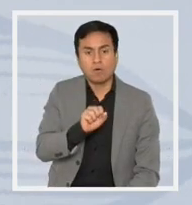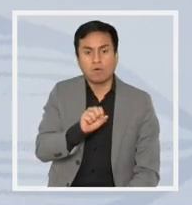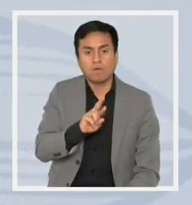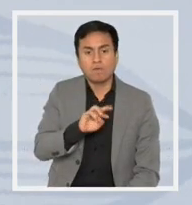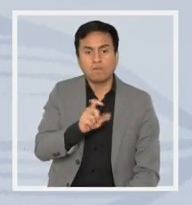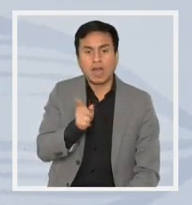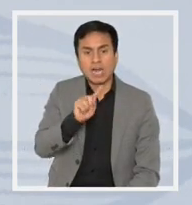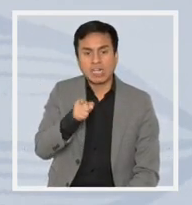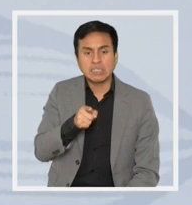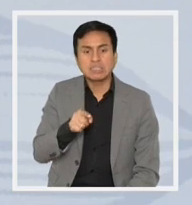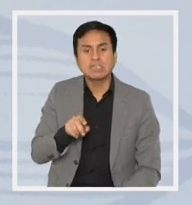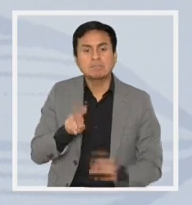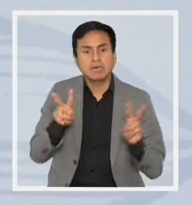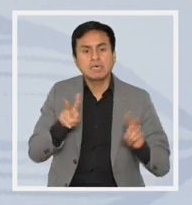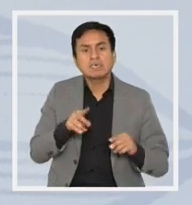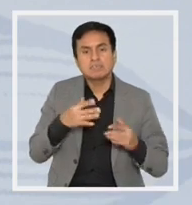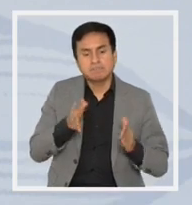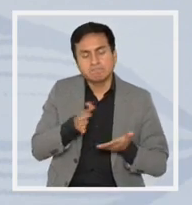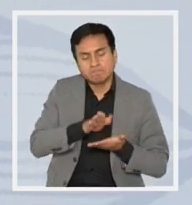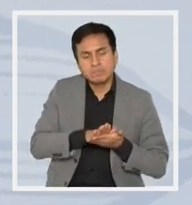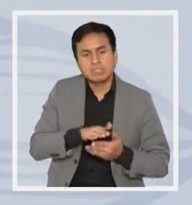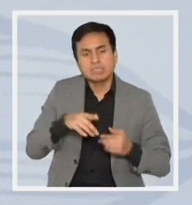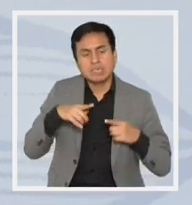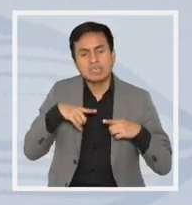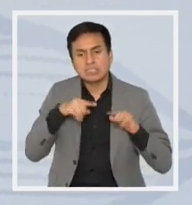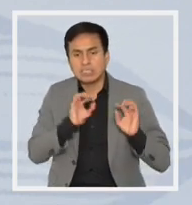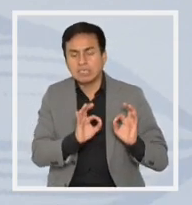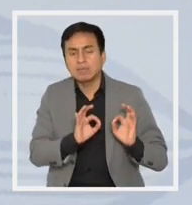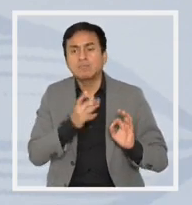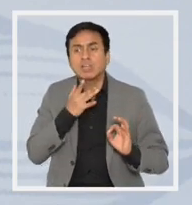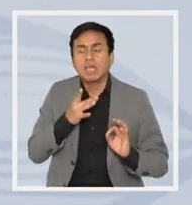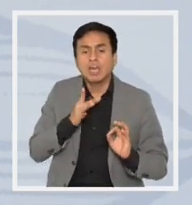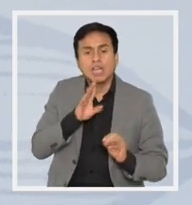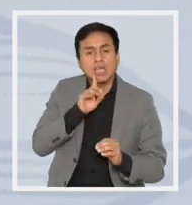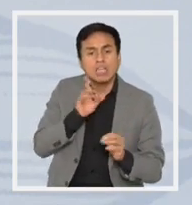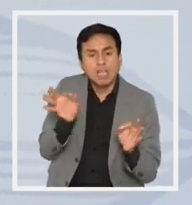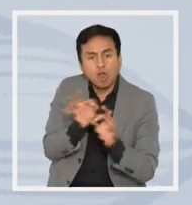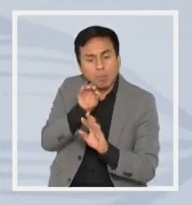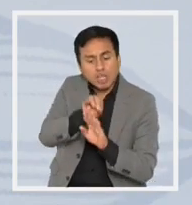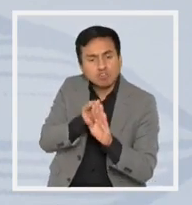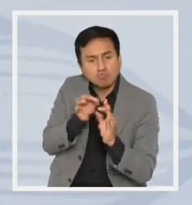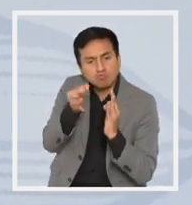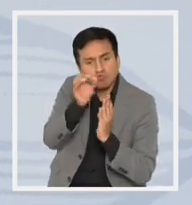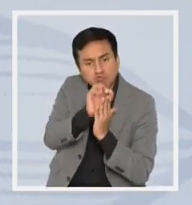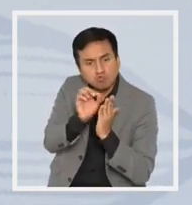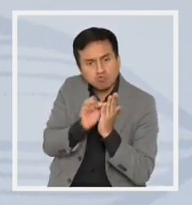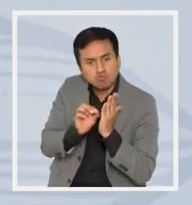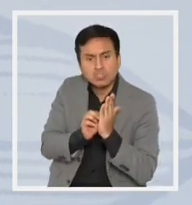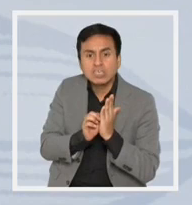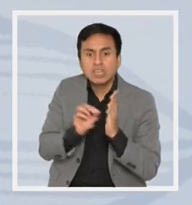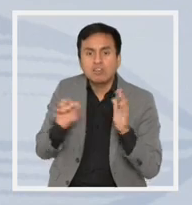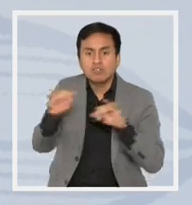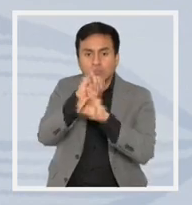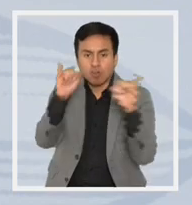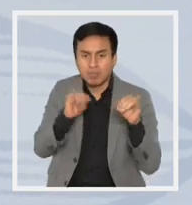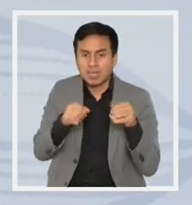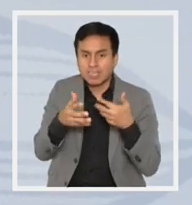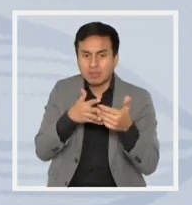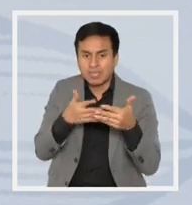paz descanse, que incluyó entre sus recomendaciones una instancia justamente de esta